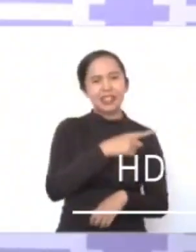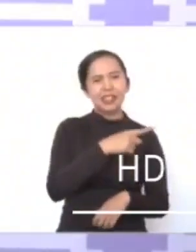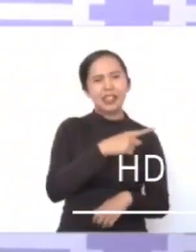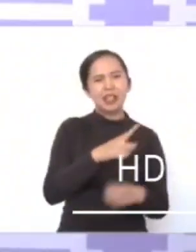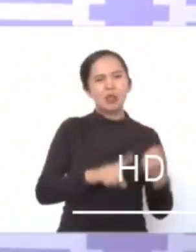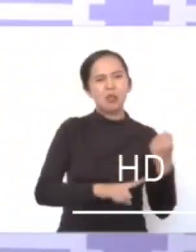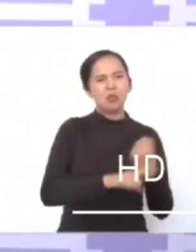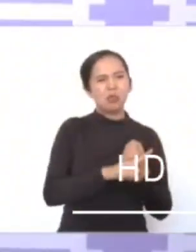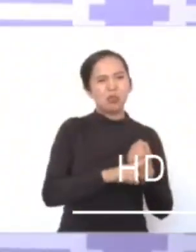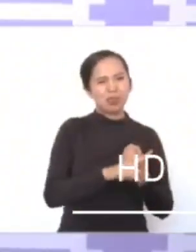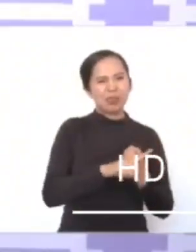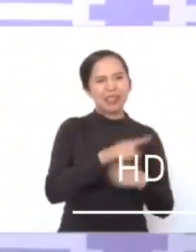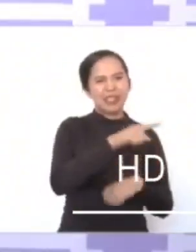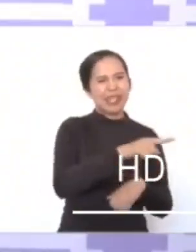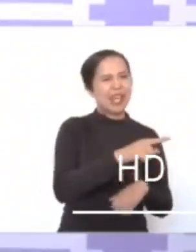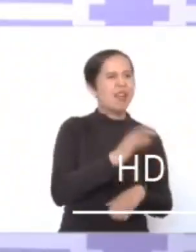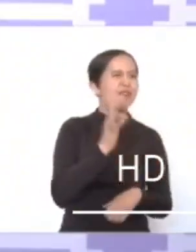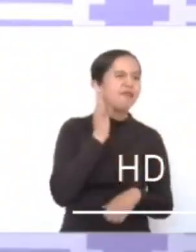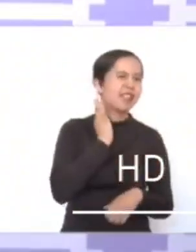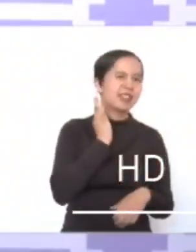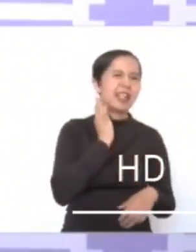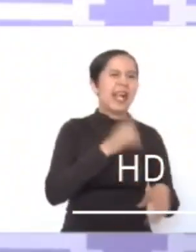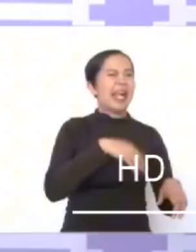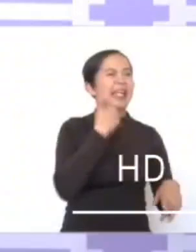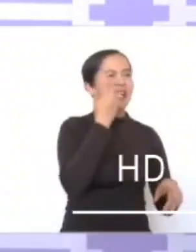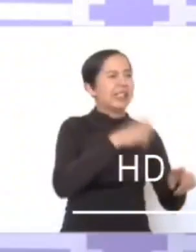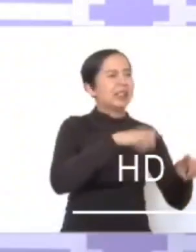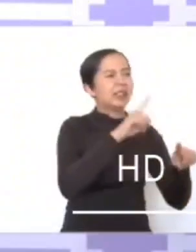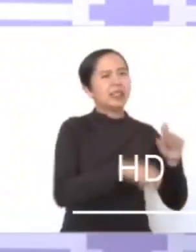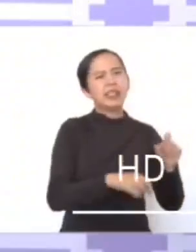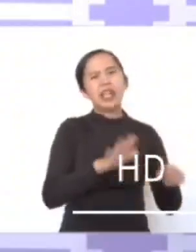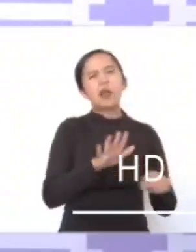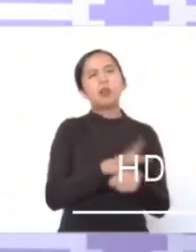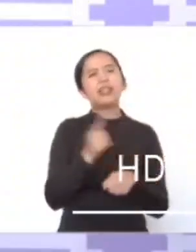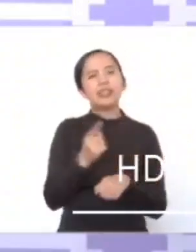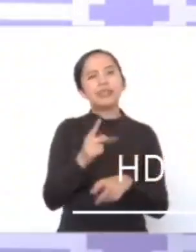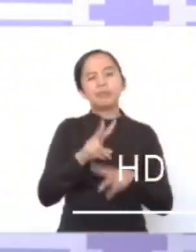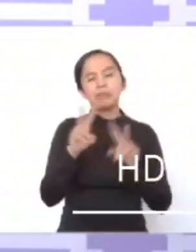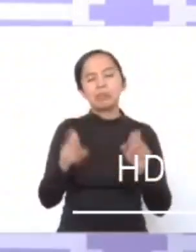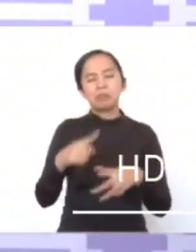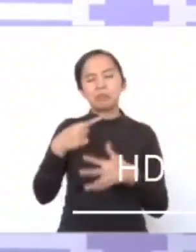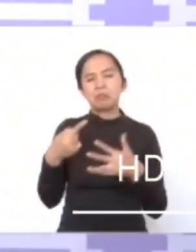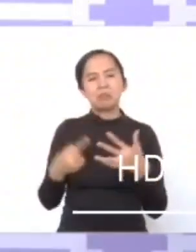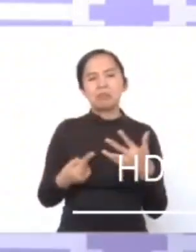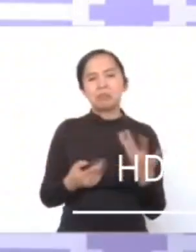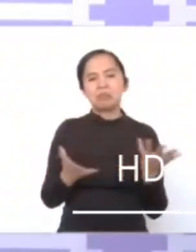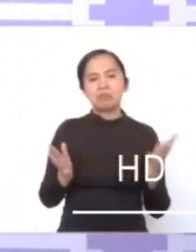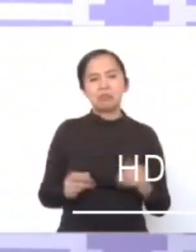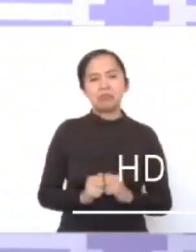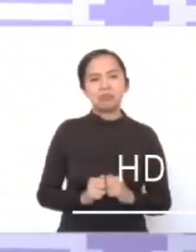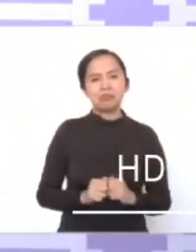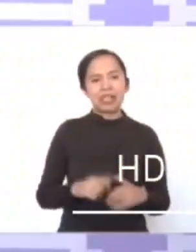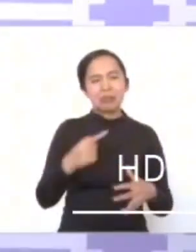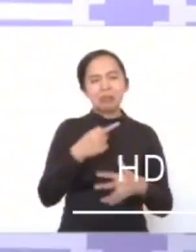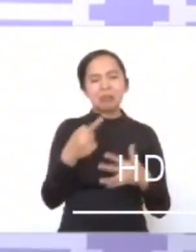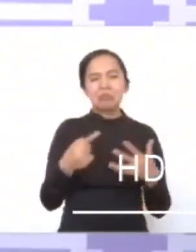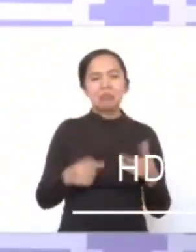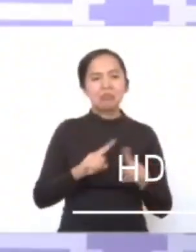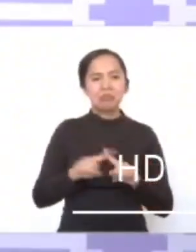del fiscal por otros temas, por otras razones que, por las que ha